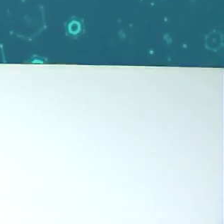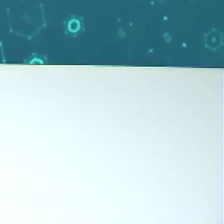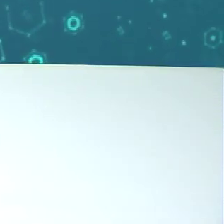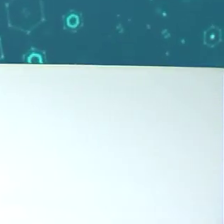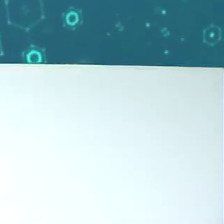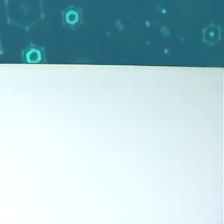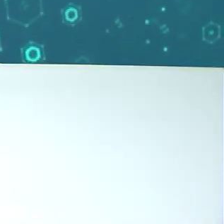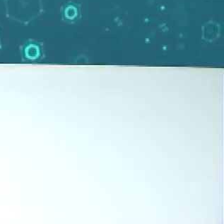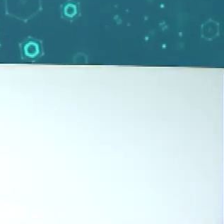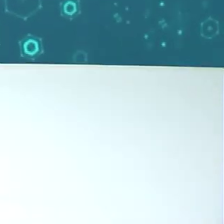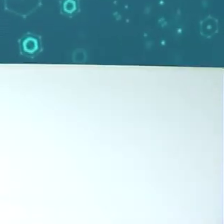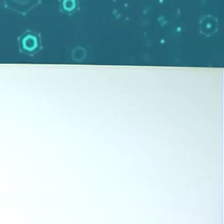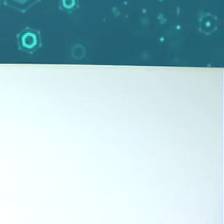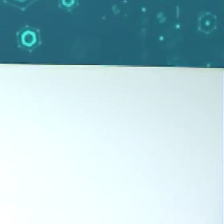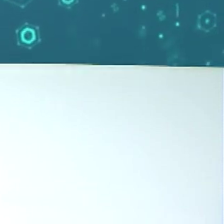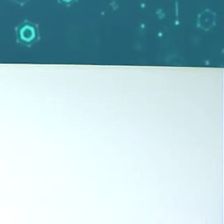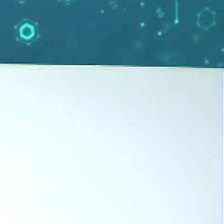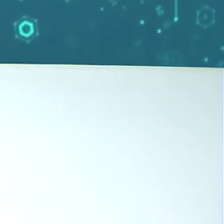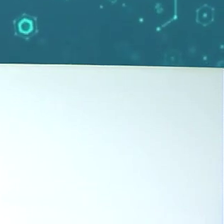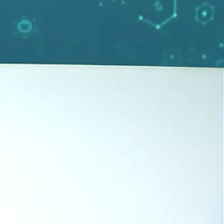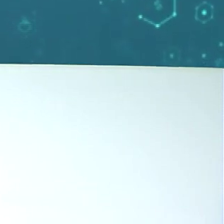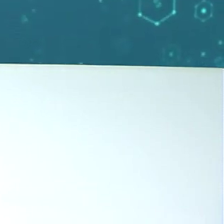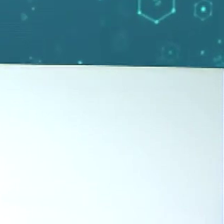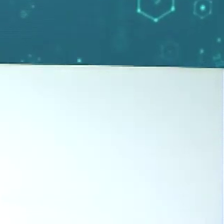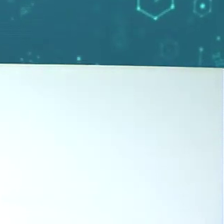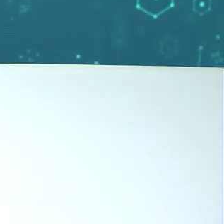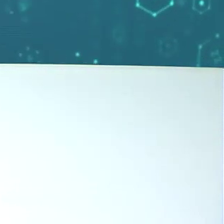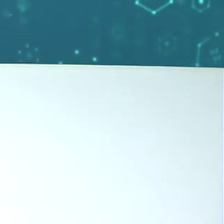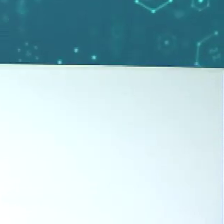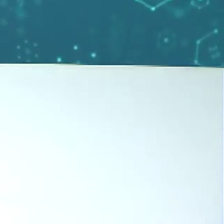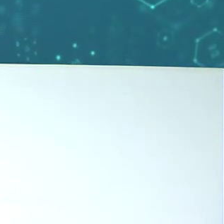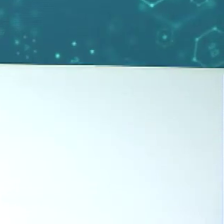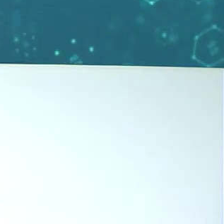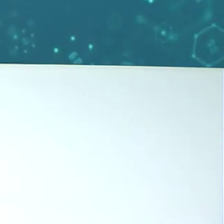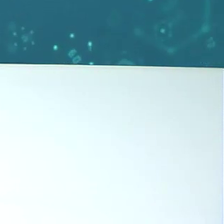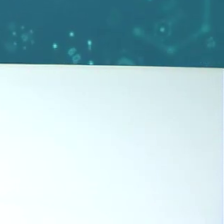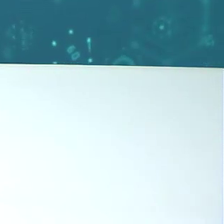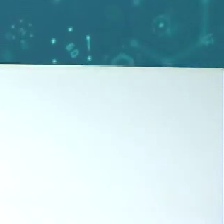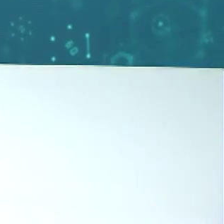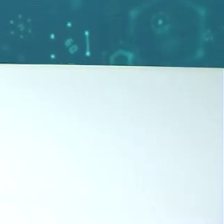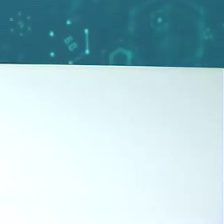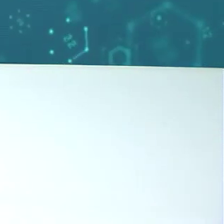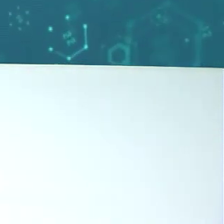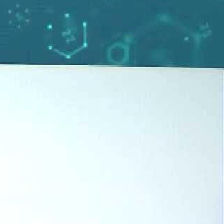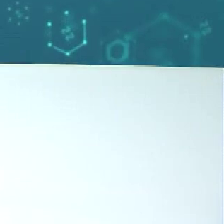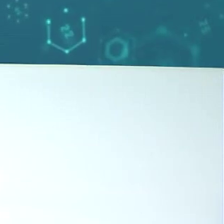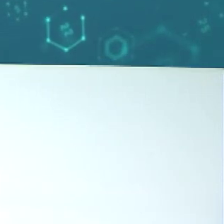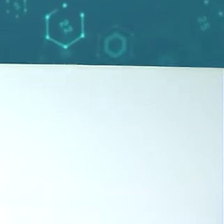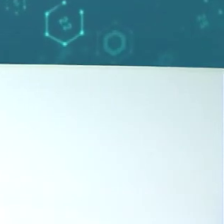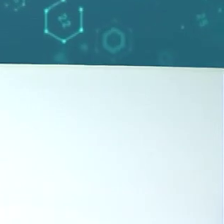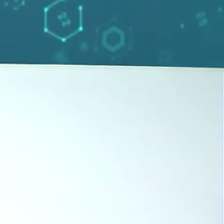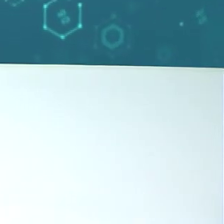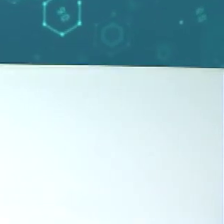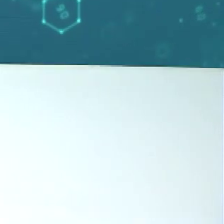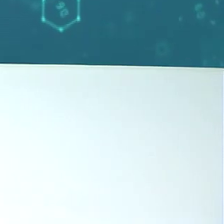Francisco. Luego se abrió una serie de preguntas en esta mini conferencia de prensa que da todos los días el vocero Manuel